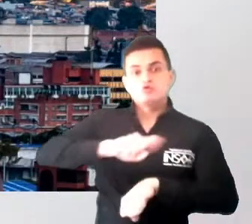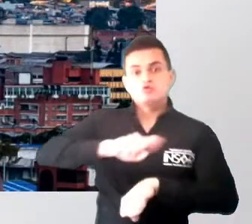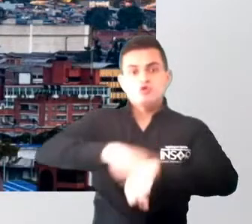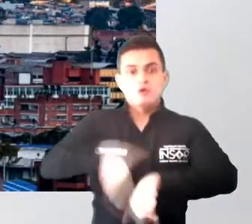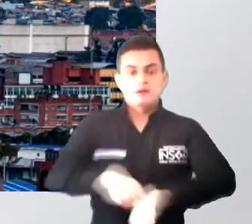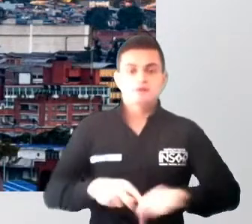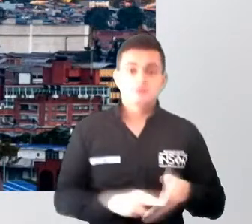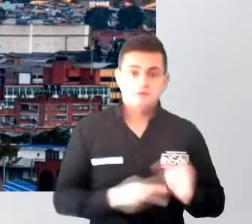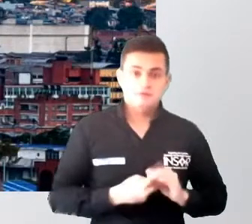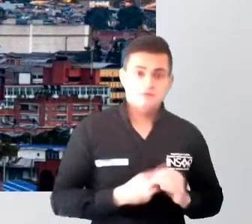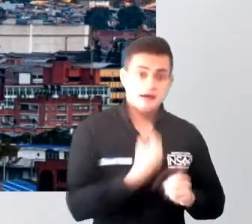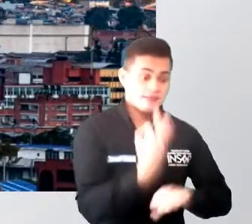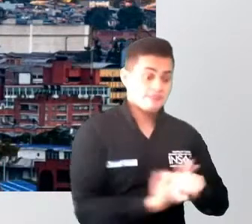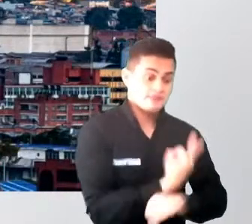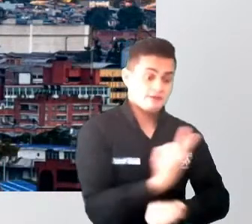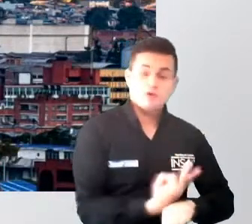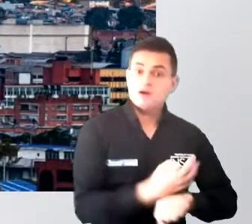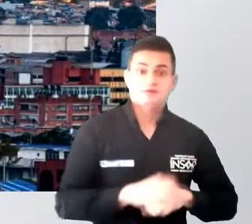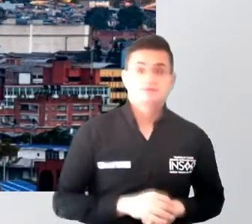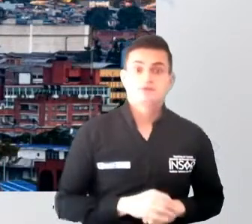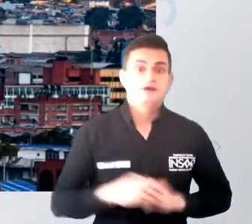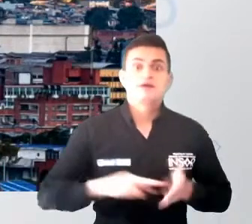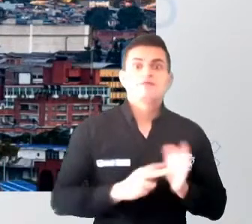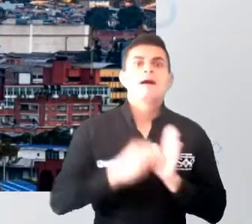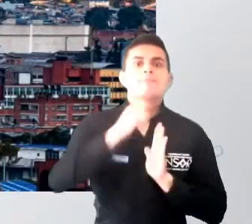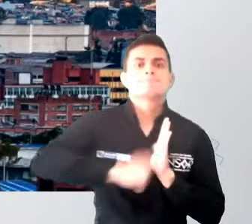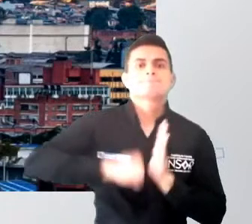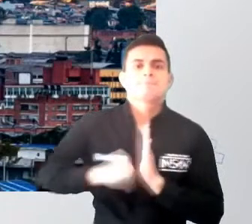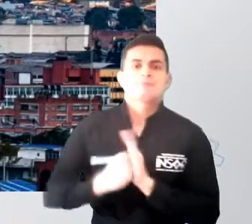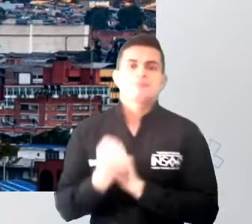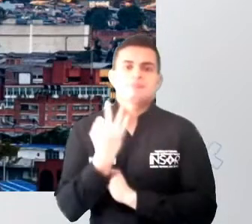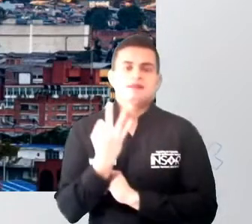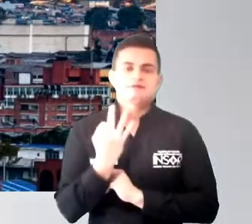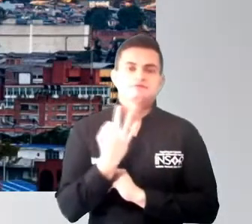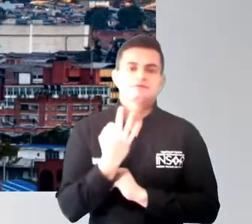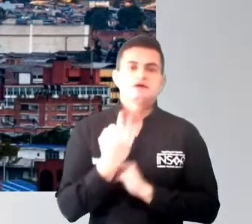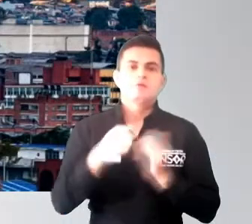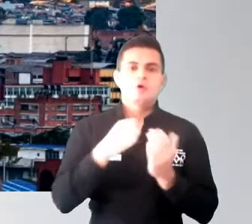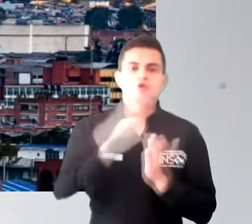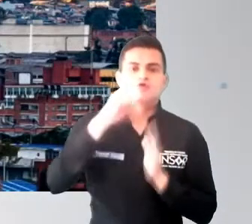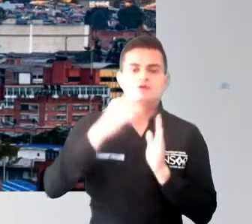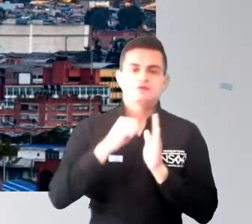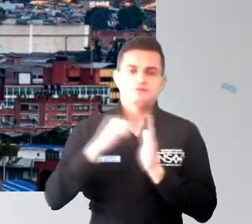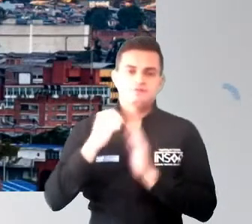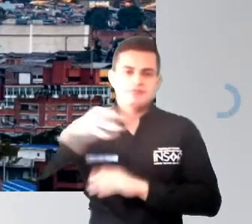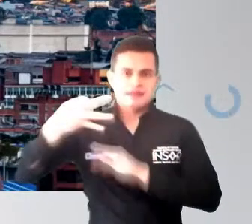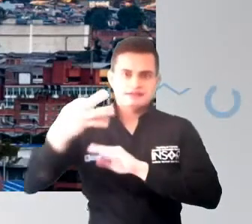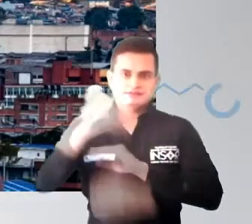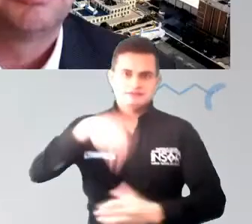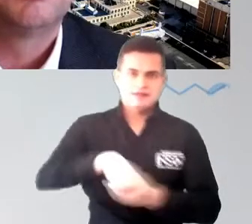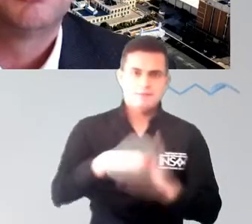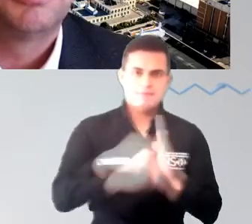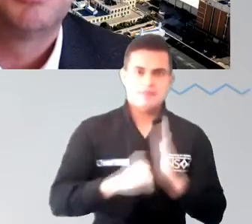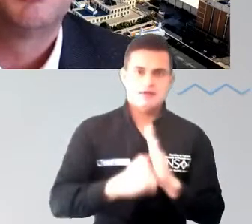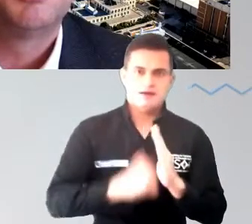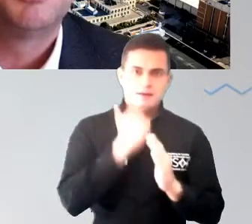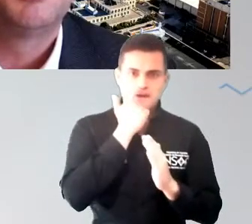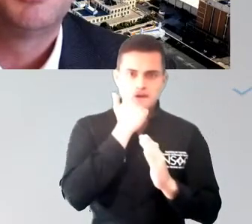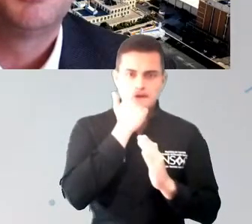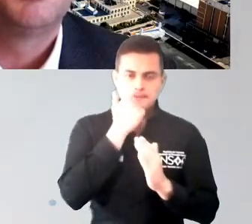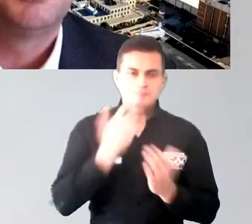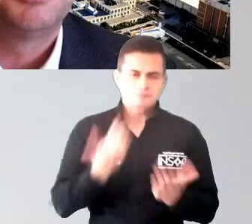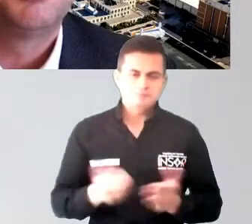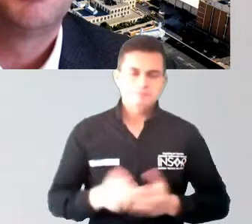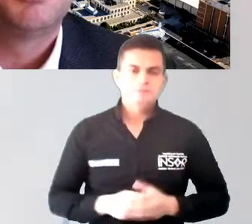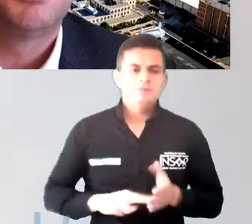sino los 3 créditos que lleva la materia. Entonces, ¿cuál pudiera ser como una reflexión